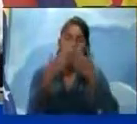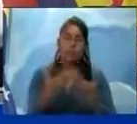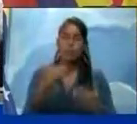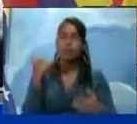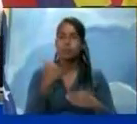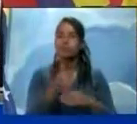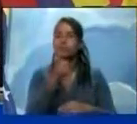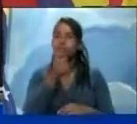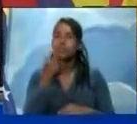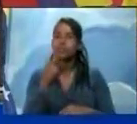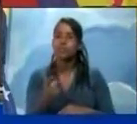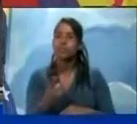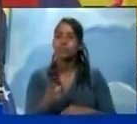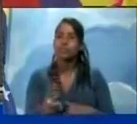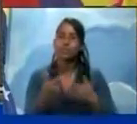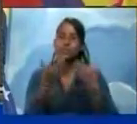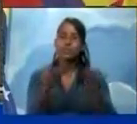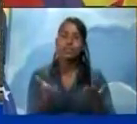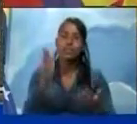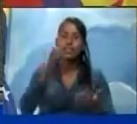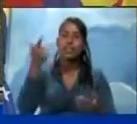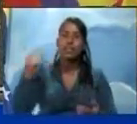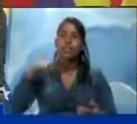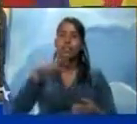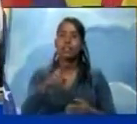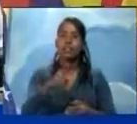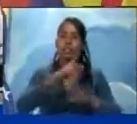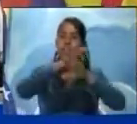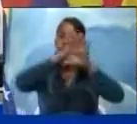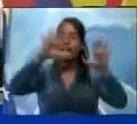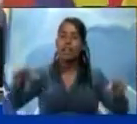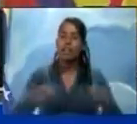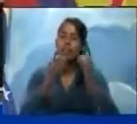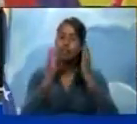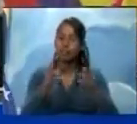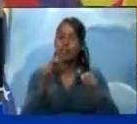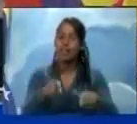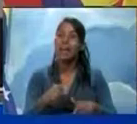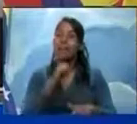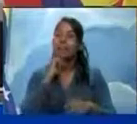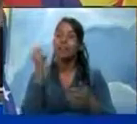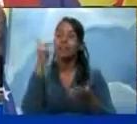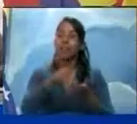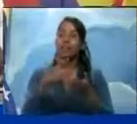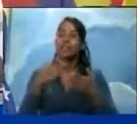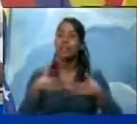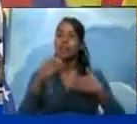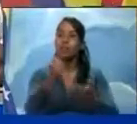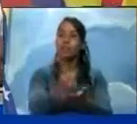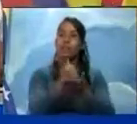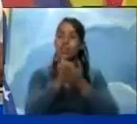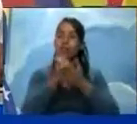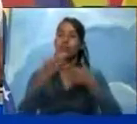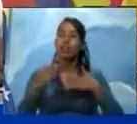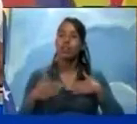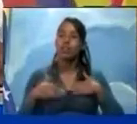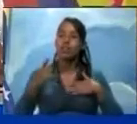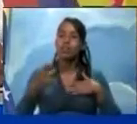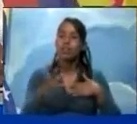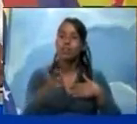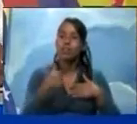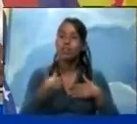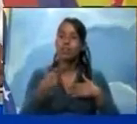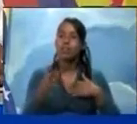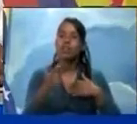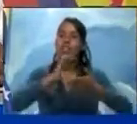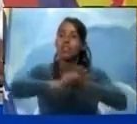como quien dice: Hugo, aquí tienes el salvavidas, este fue el que me ayudó a mí y